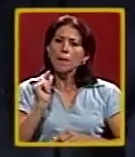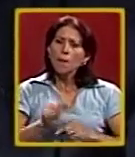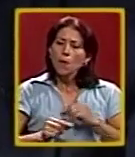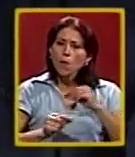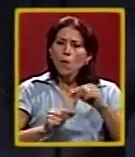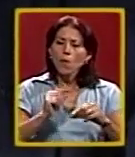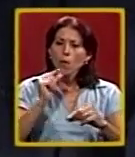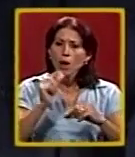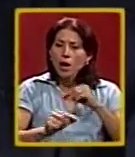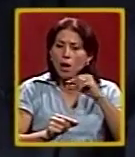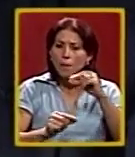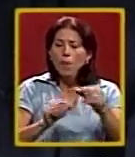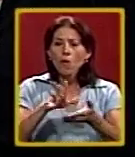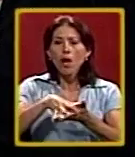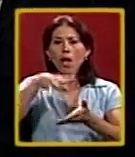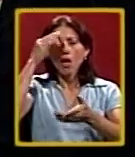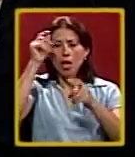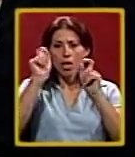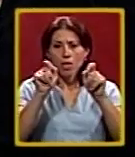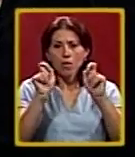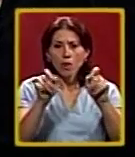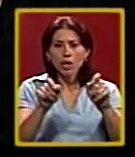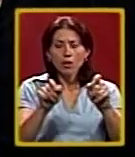y yo creo que esas nuevas ideas nos fueron